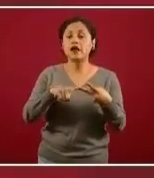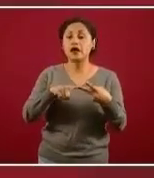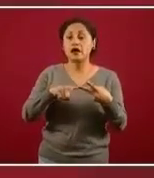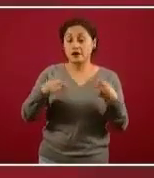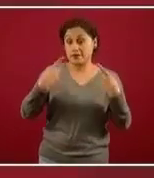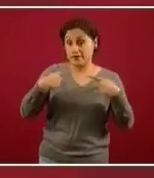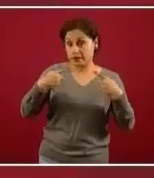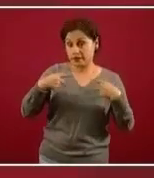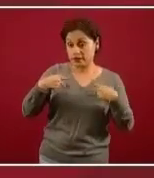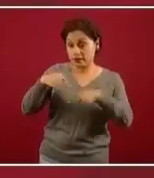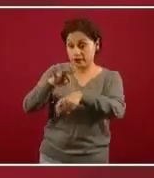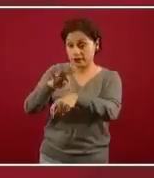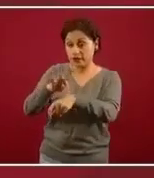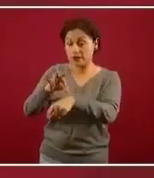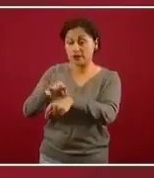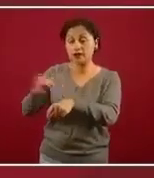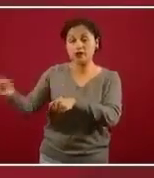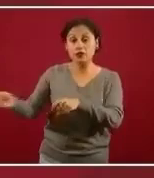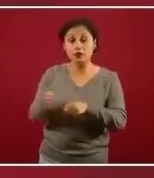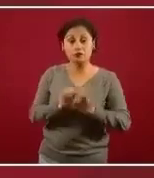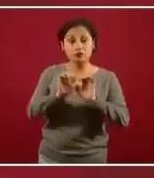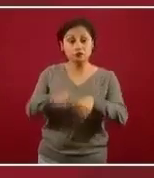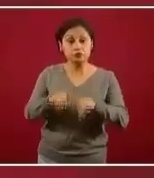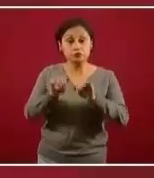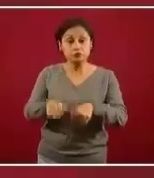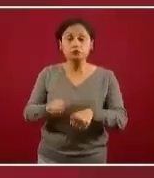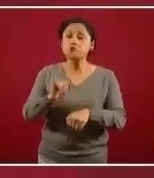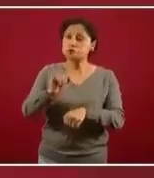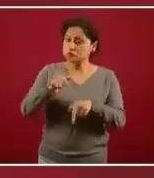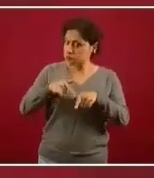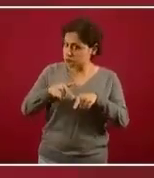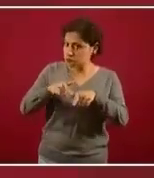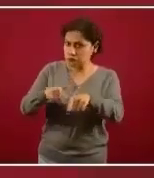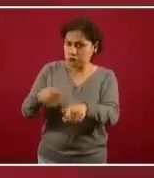médico, continúa, forma parte de la convocatoria